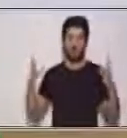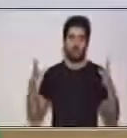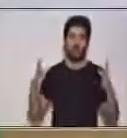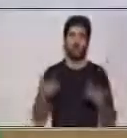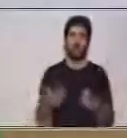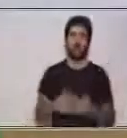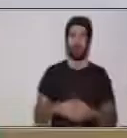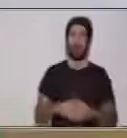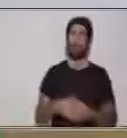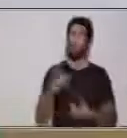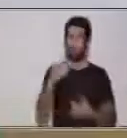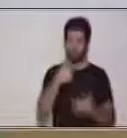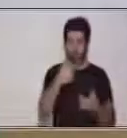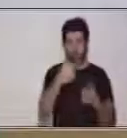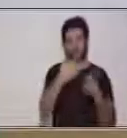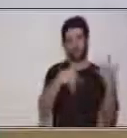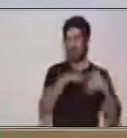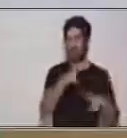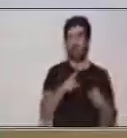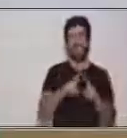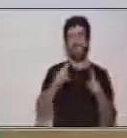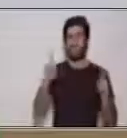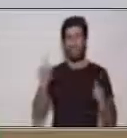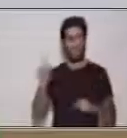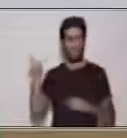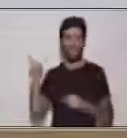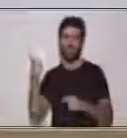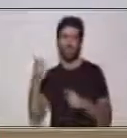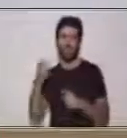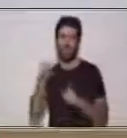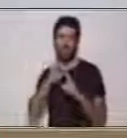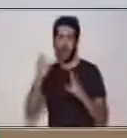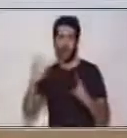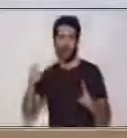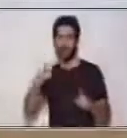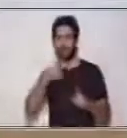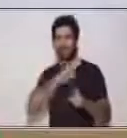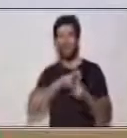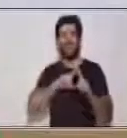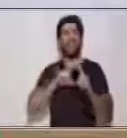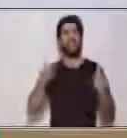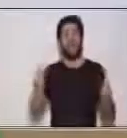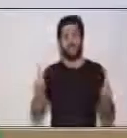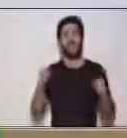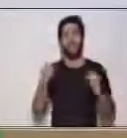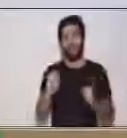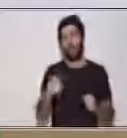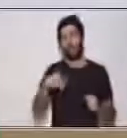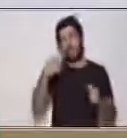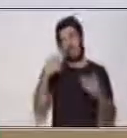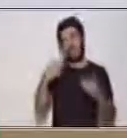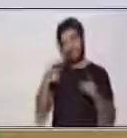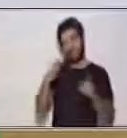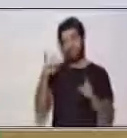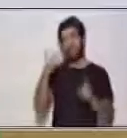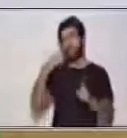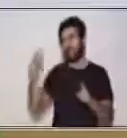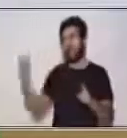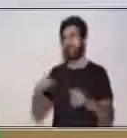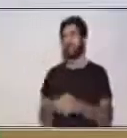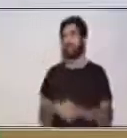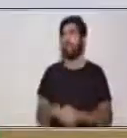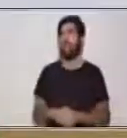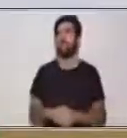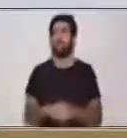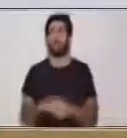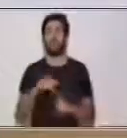cuáles son las que debemos cambiar para que haya concordancia? Hay una regla entre los sustantivos y es que